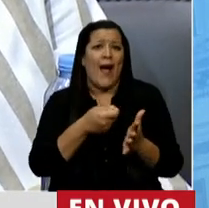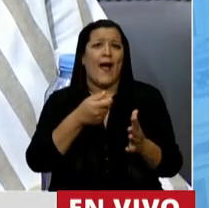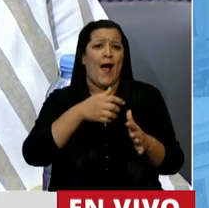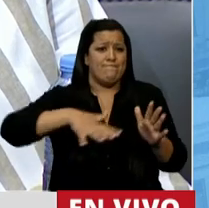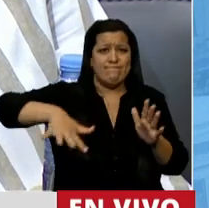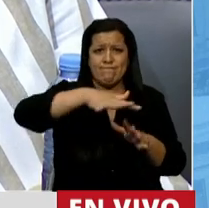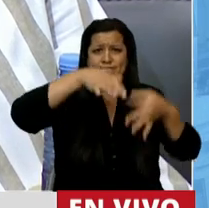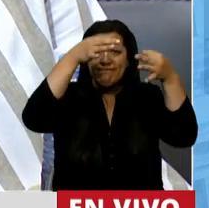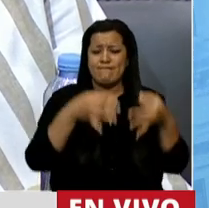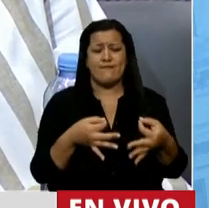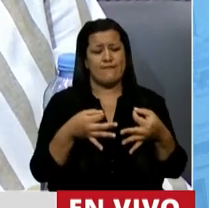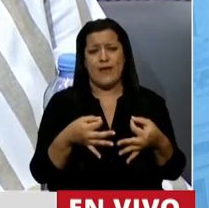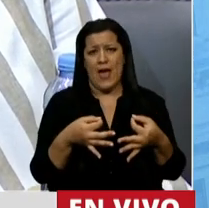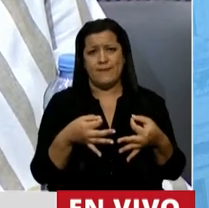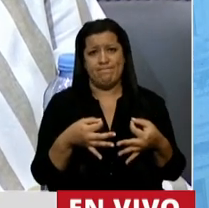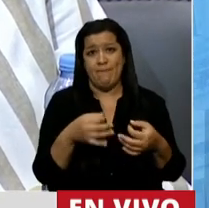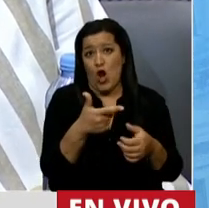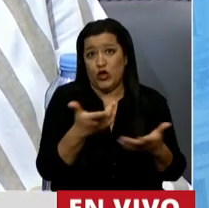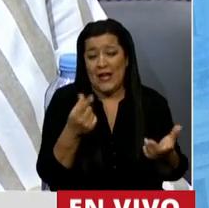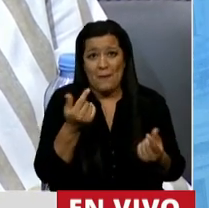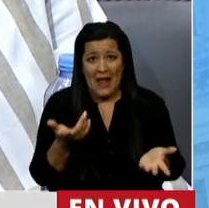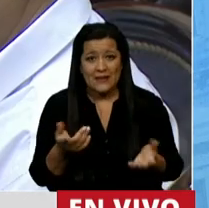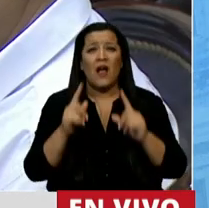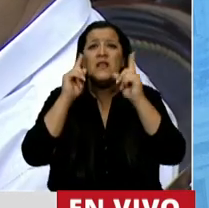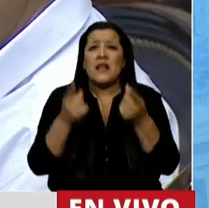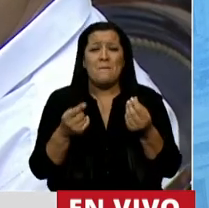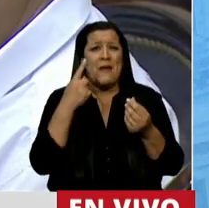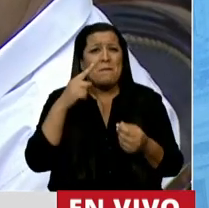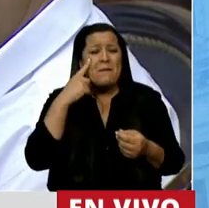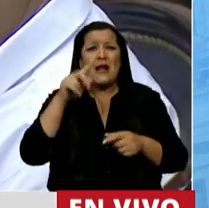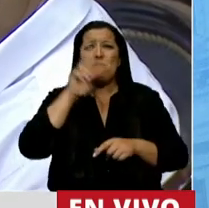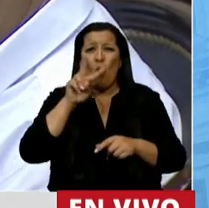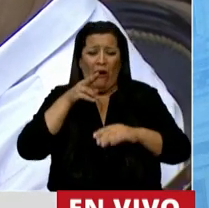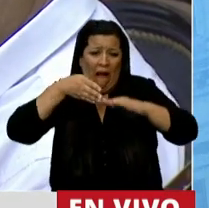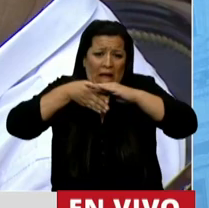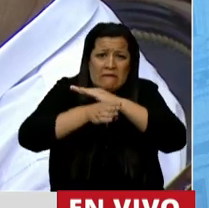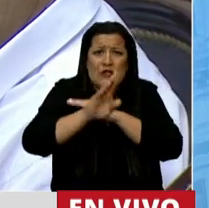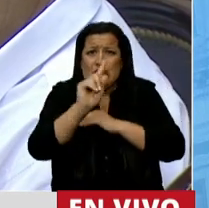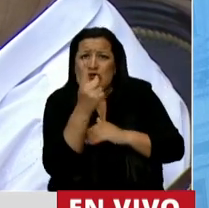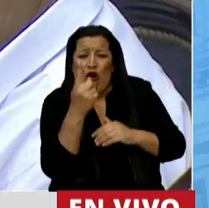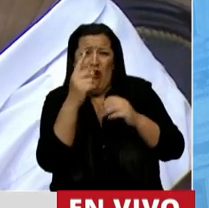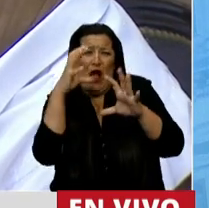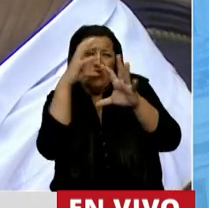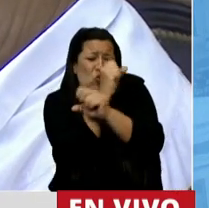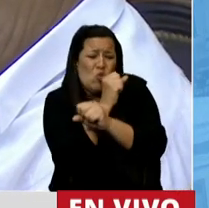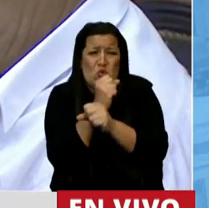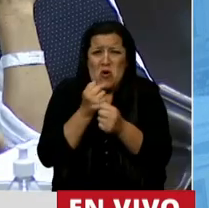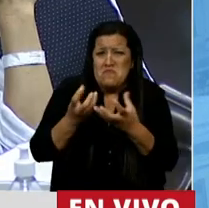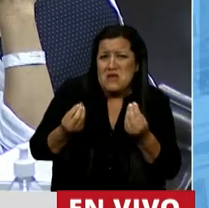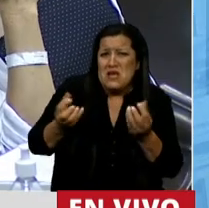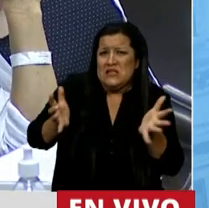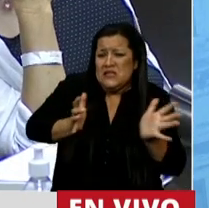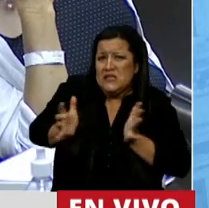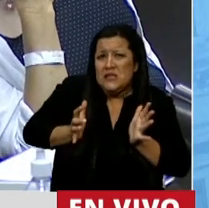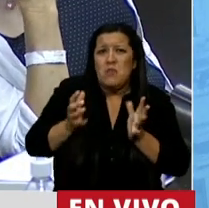sanitarias, por las miles de mujeres que atraviesan esa puerta solas, a la oscuridad, al miedo, porque